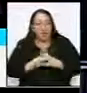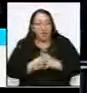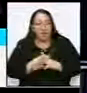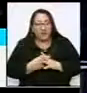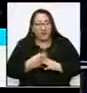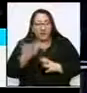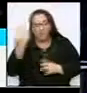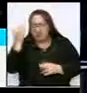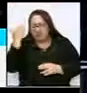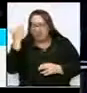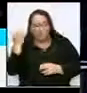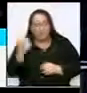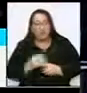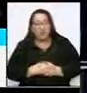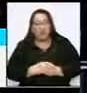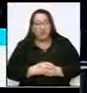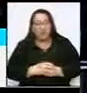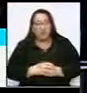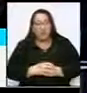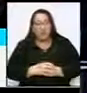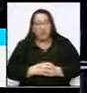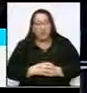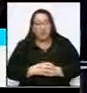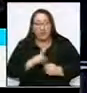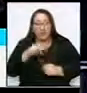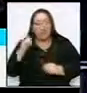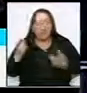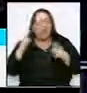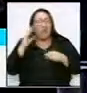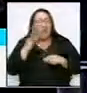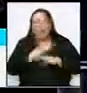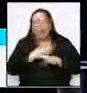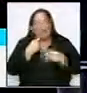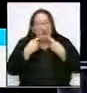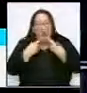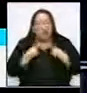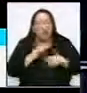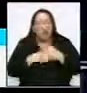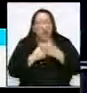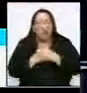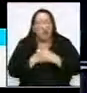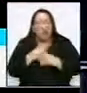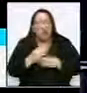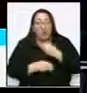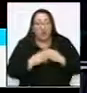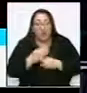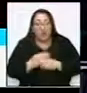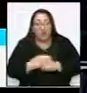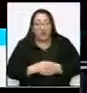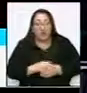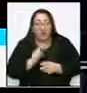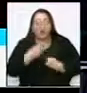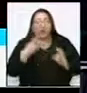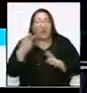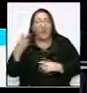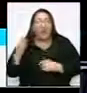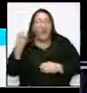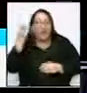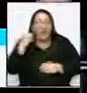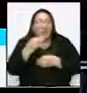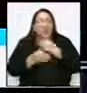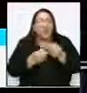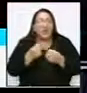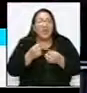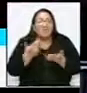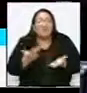siglo XX, en realidad, cuando se difunde en todo el mundo, porque ellos lo que hacen es